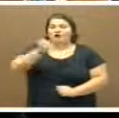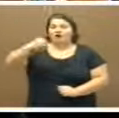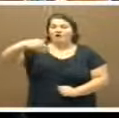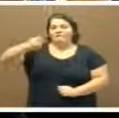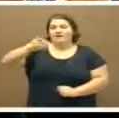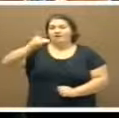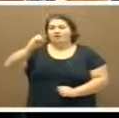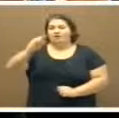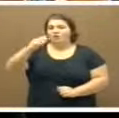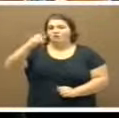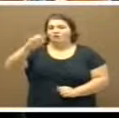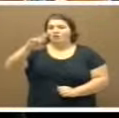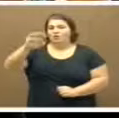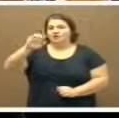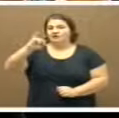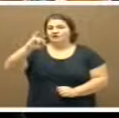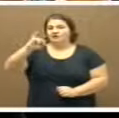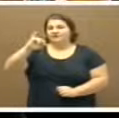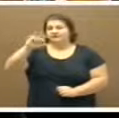Borrella, por tiempo de diez minutos.